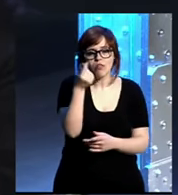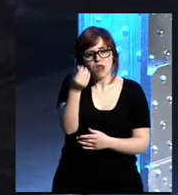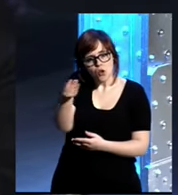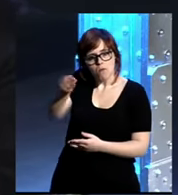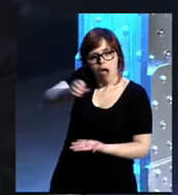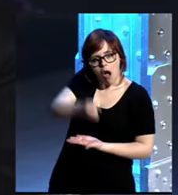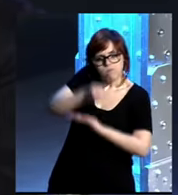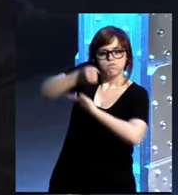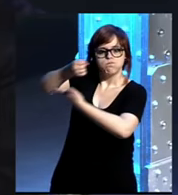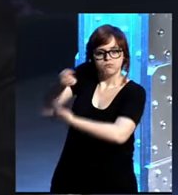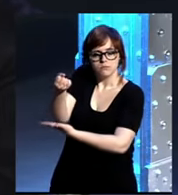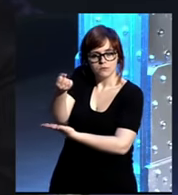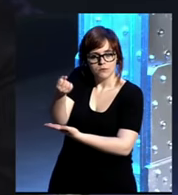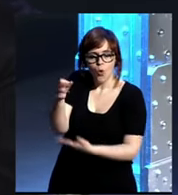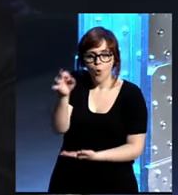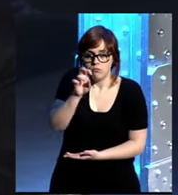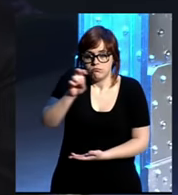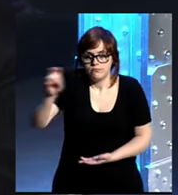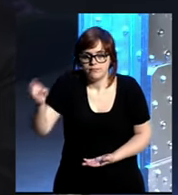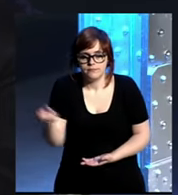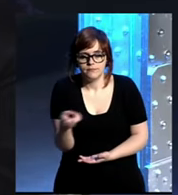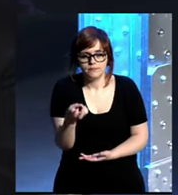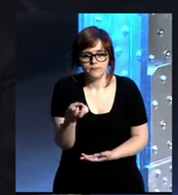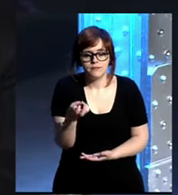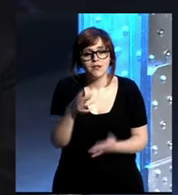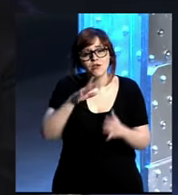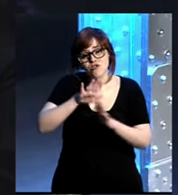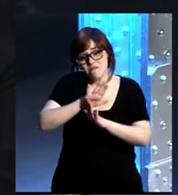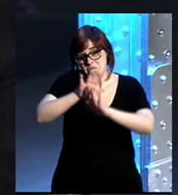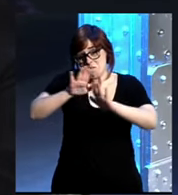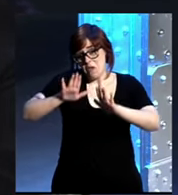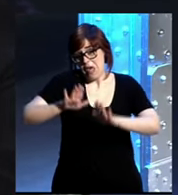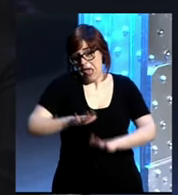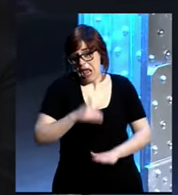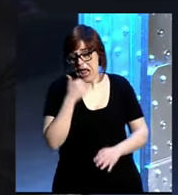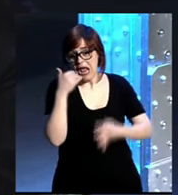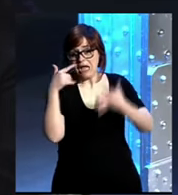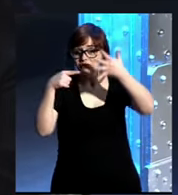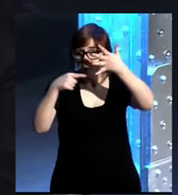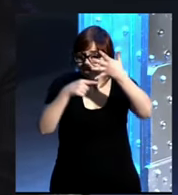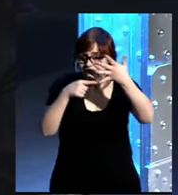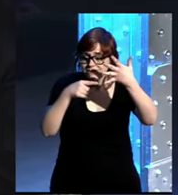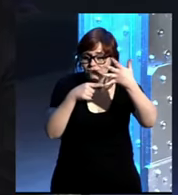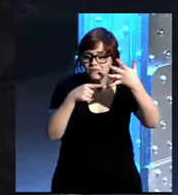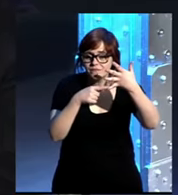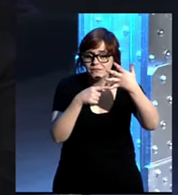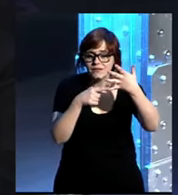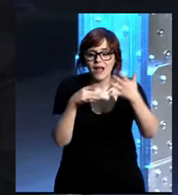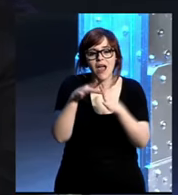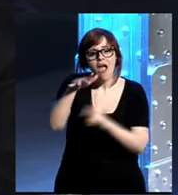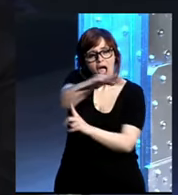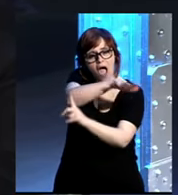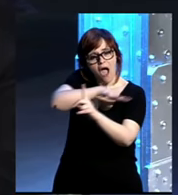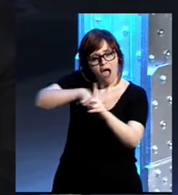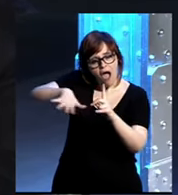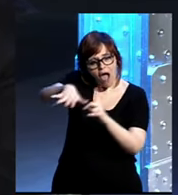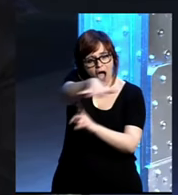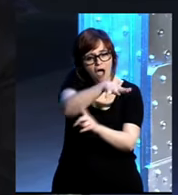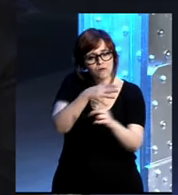que está claro, y ya para terminar, quinta cosa, lo que les estamos pidiendo y viendo es cuál es el ecosistema social que